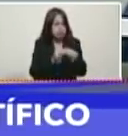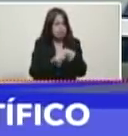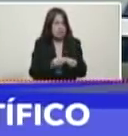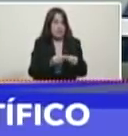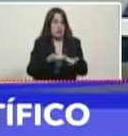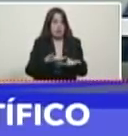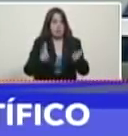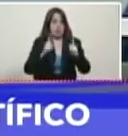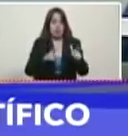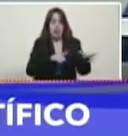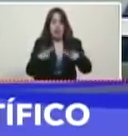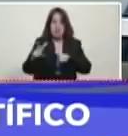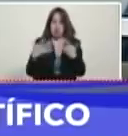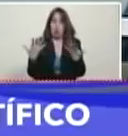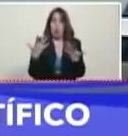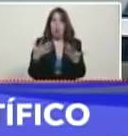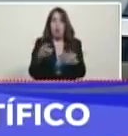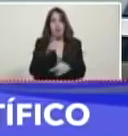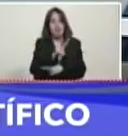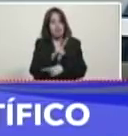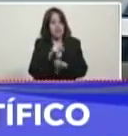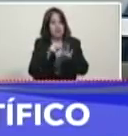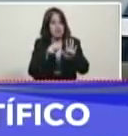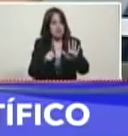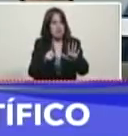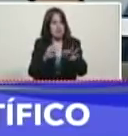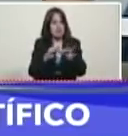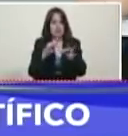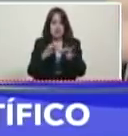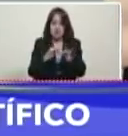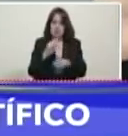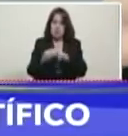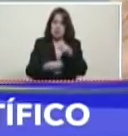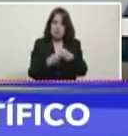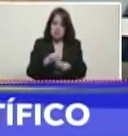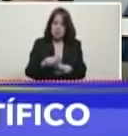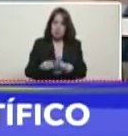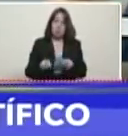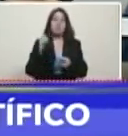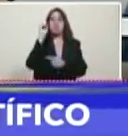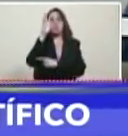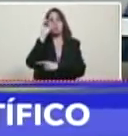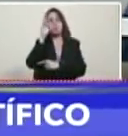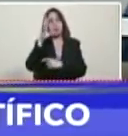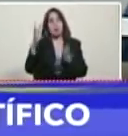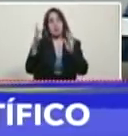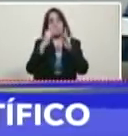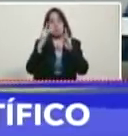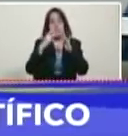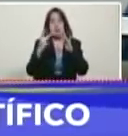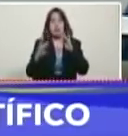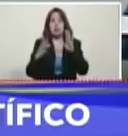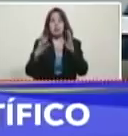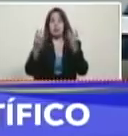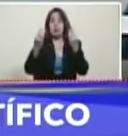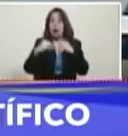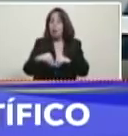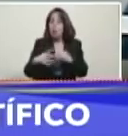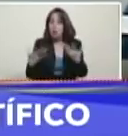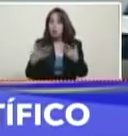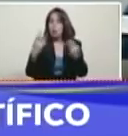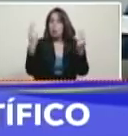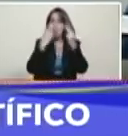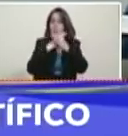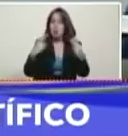el 26 de septiembre hicimos un acto público. El ministro Huckel se compromete con la gobernación de Miranda